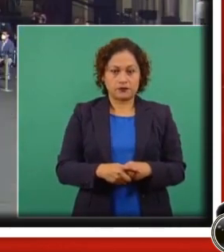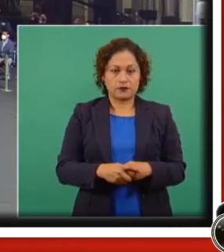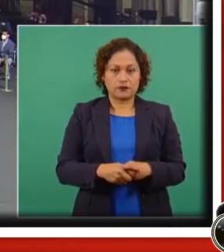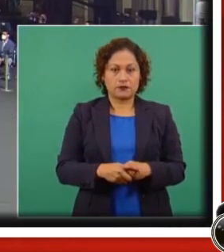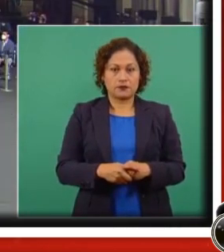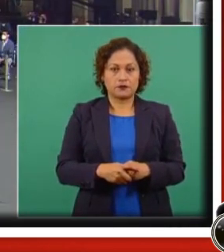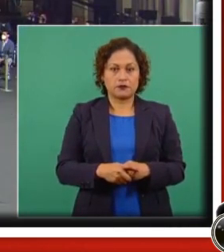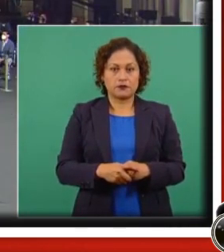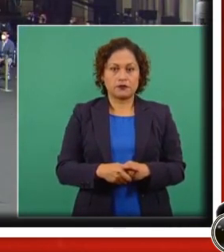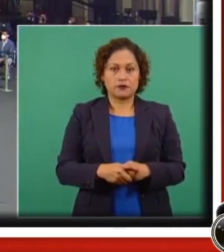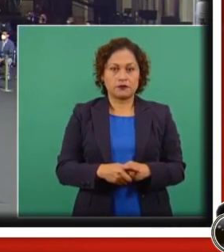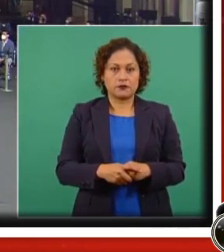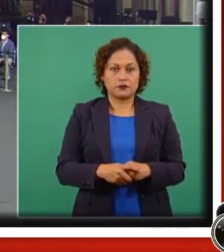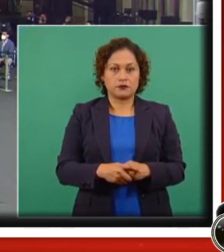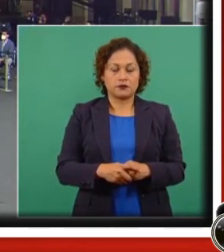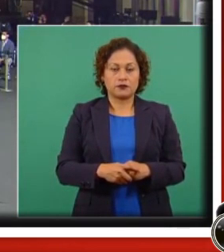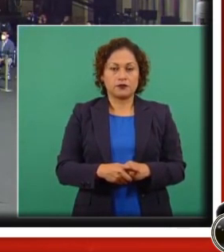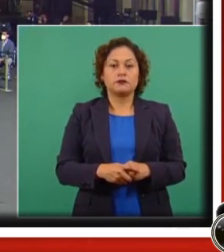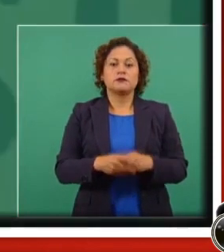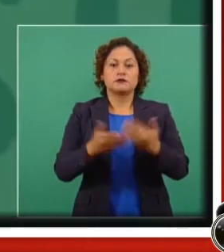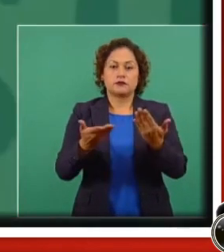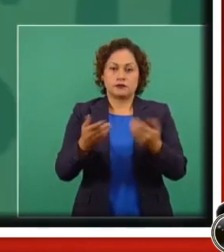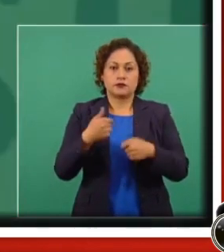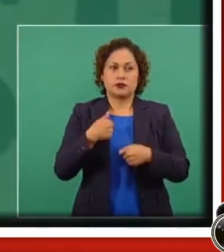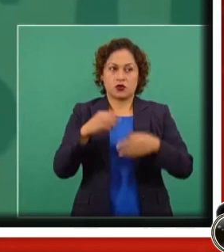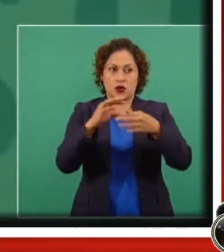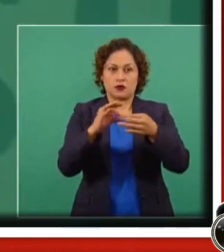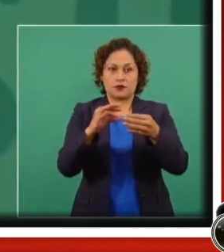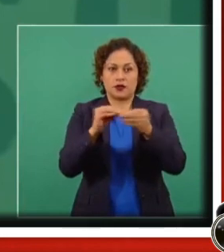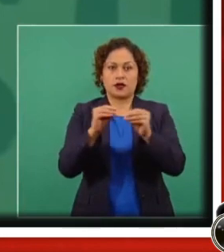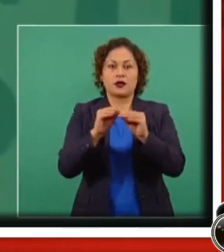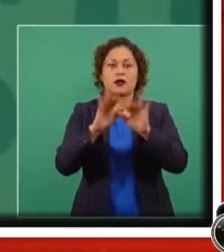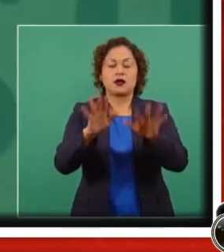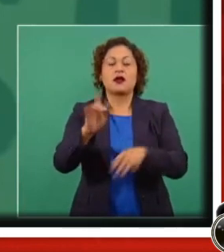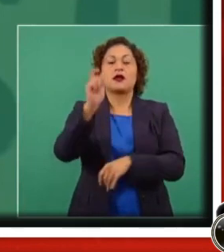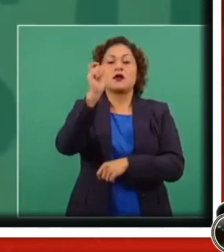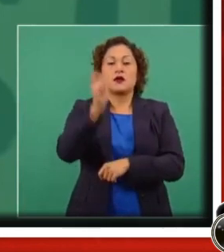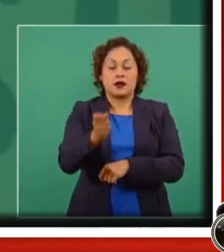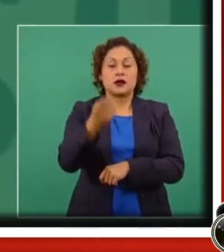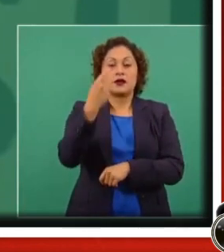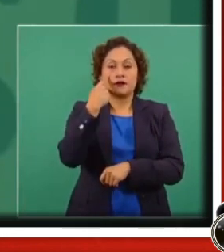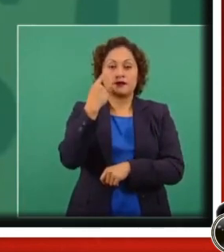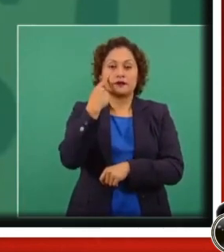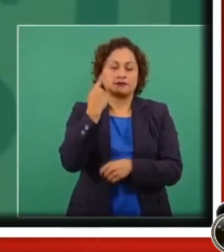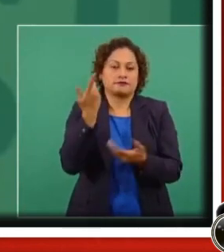es mucho el coraje, andan de mal humor,